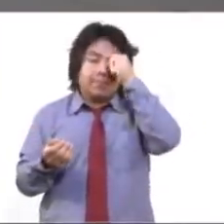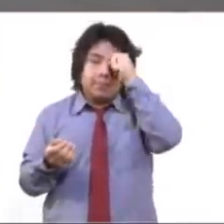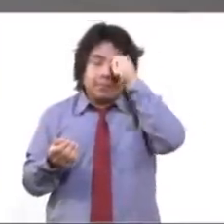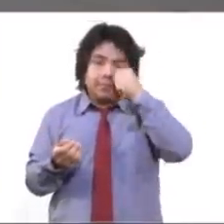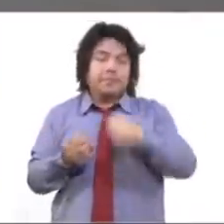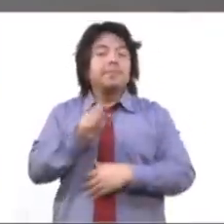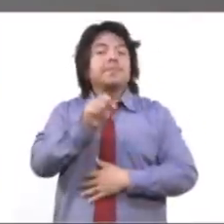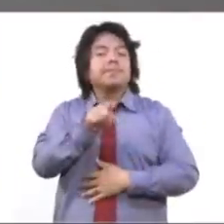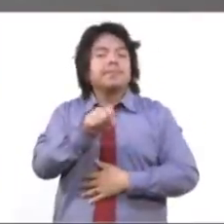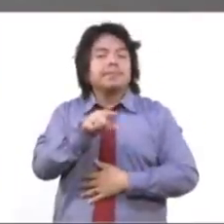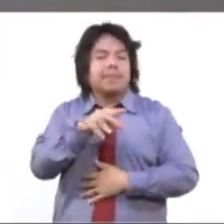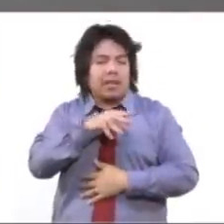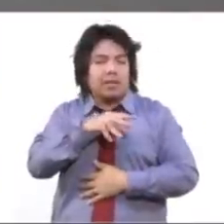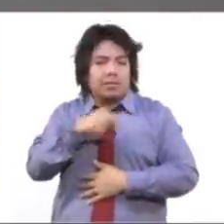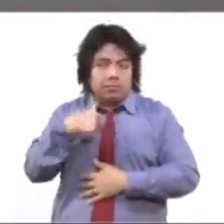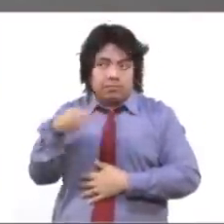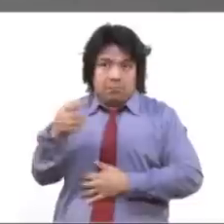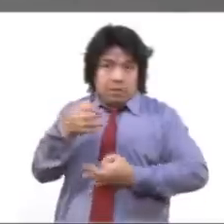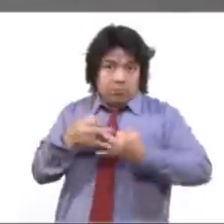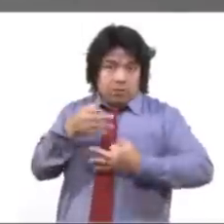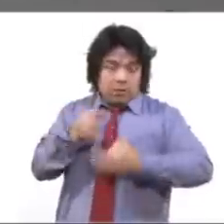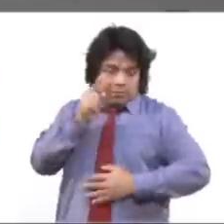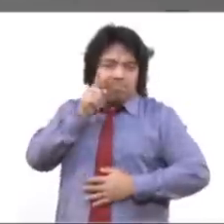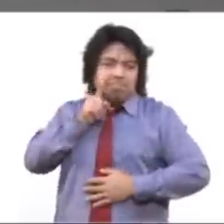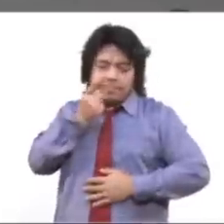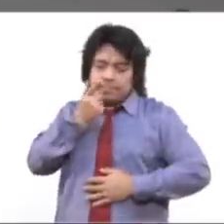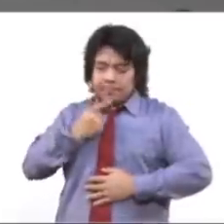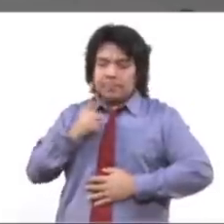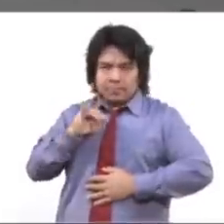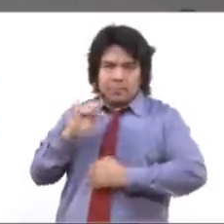Y tengo también autorización de la fiscal